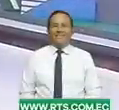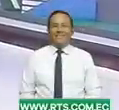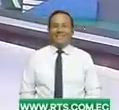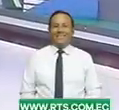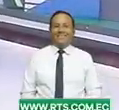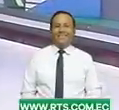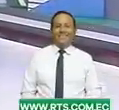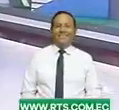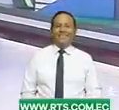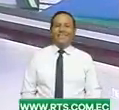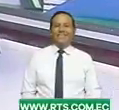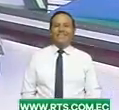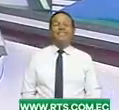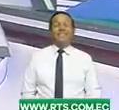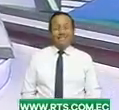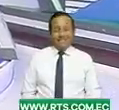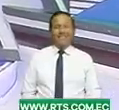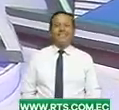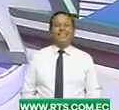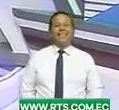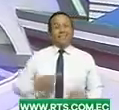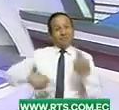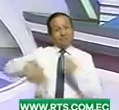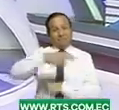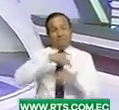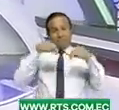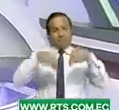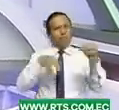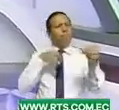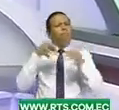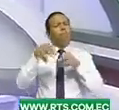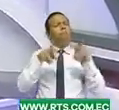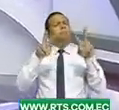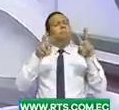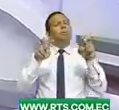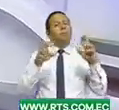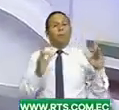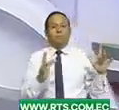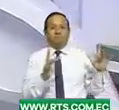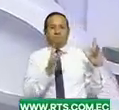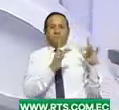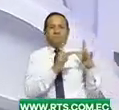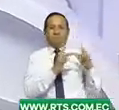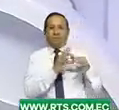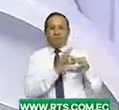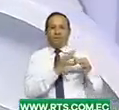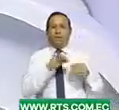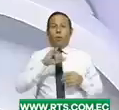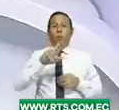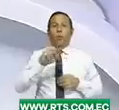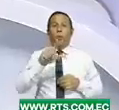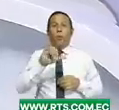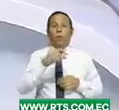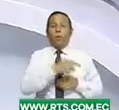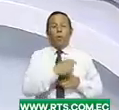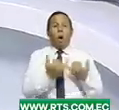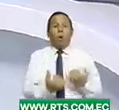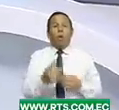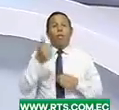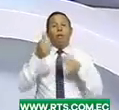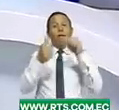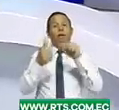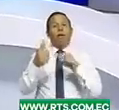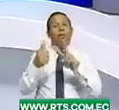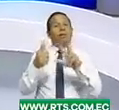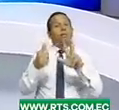Bien, amigos, estamos de regreso para retomar ya la comunicación con Julio César Saona cuando son las 22 horas con 32 minutos. Conozcamos